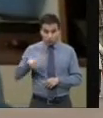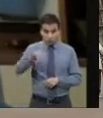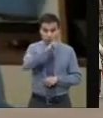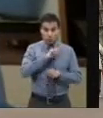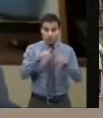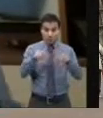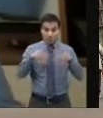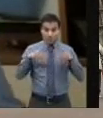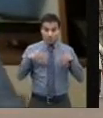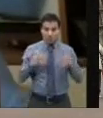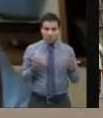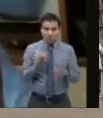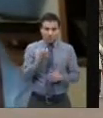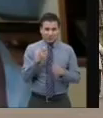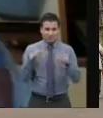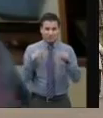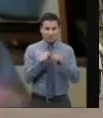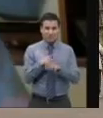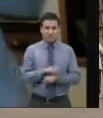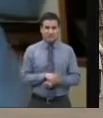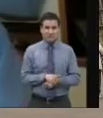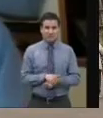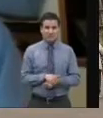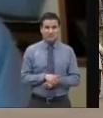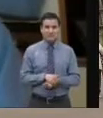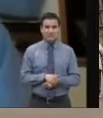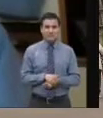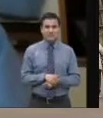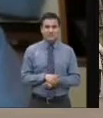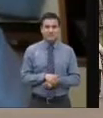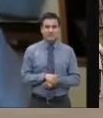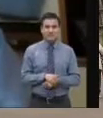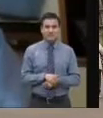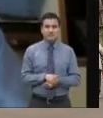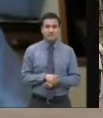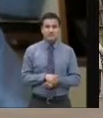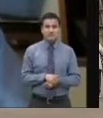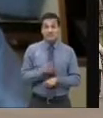me parece a mí contradictorio. Afirman